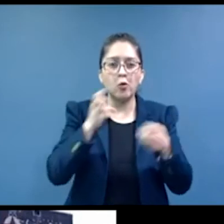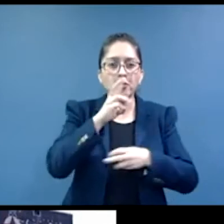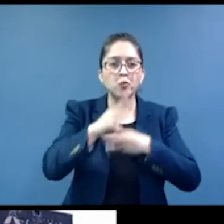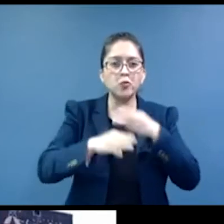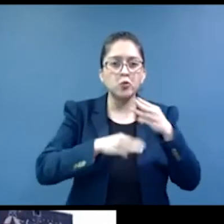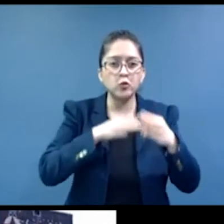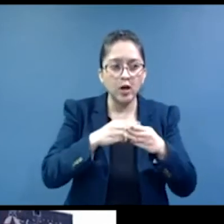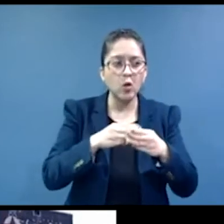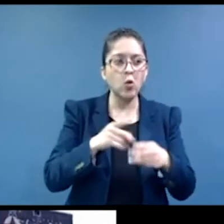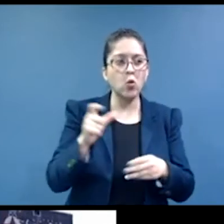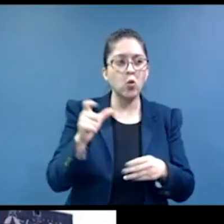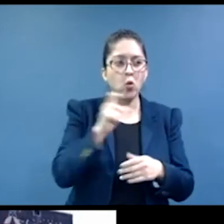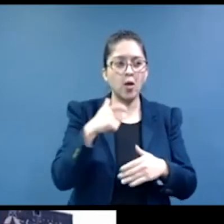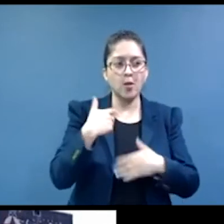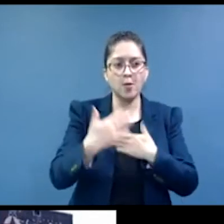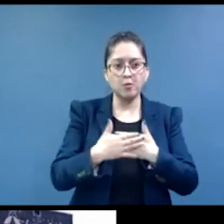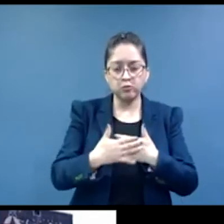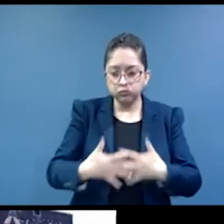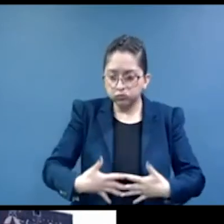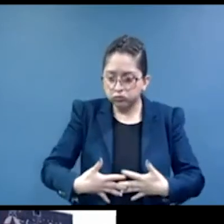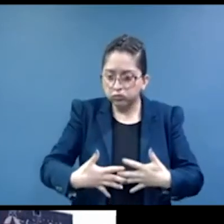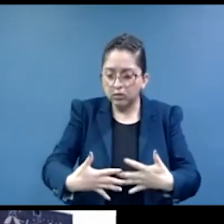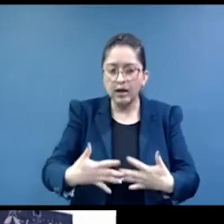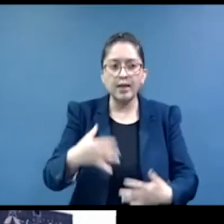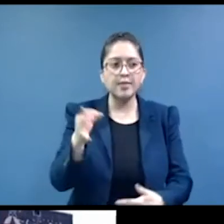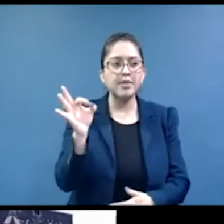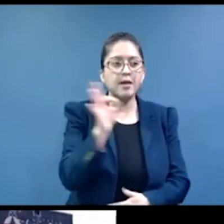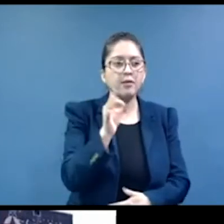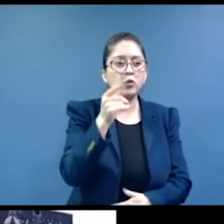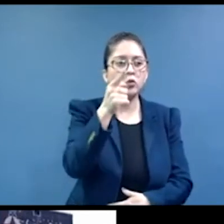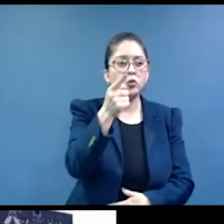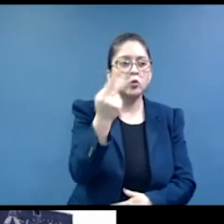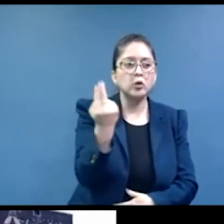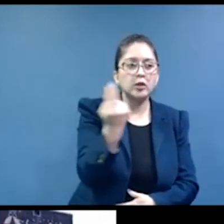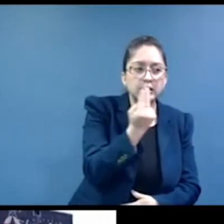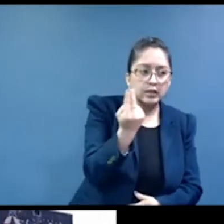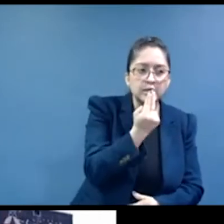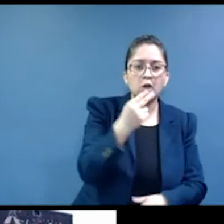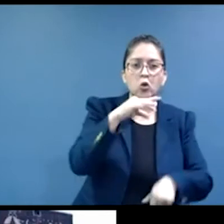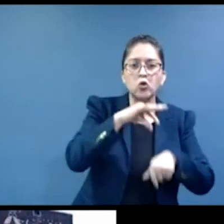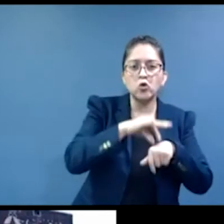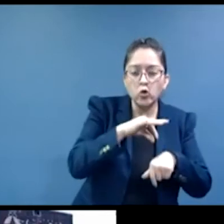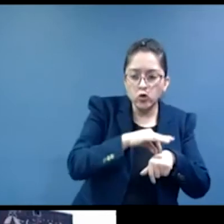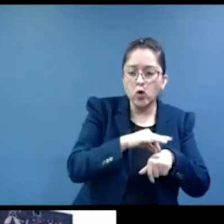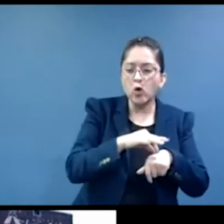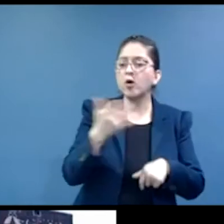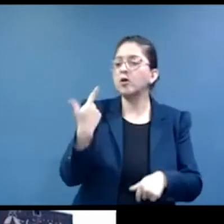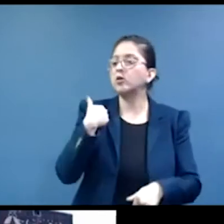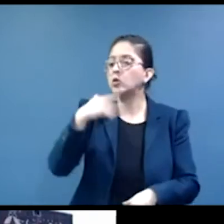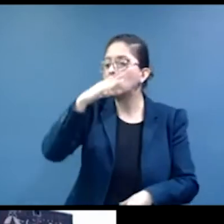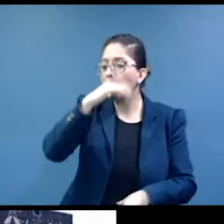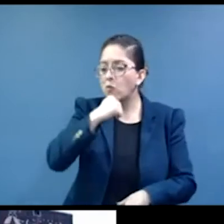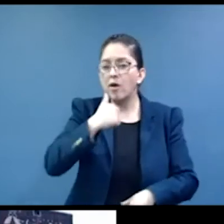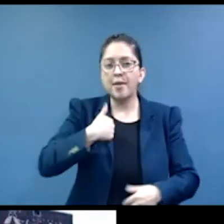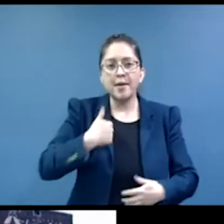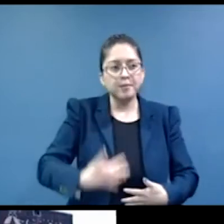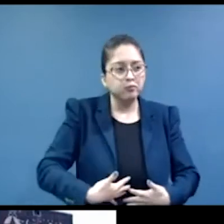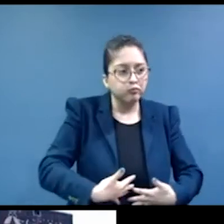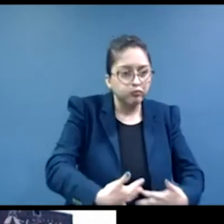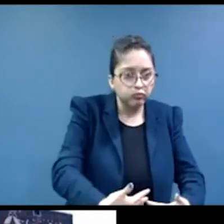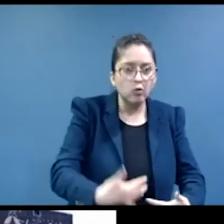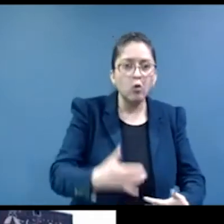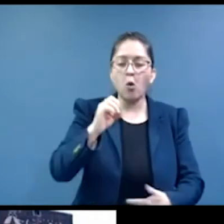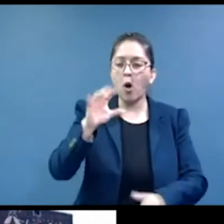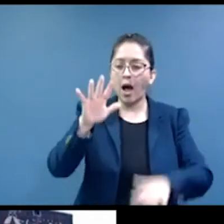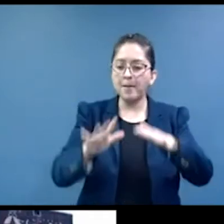reproducción asistida a la comprobación de una necesidad médica, llámese infertilidad o riesgo para la salud de la gestante para llevar a